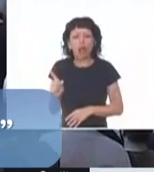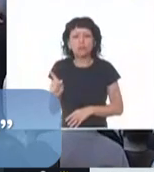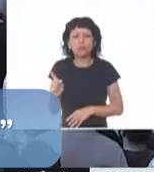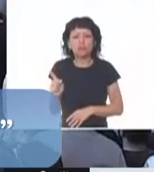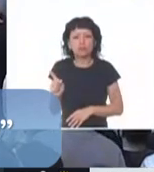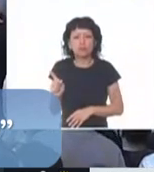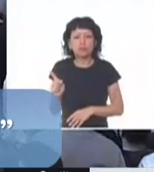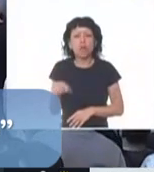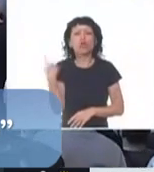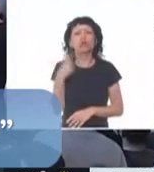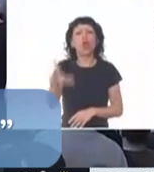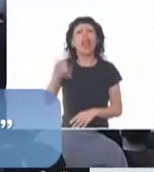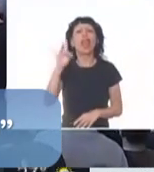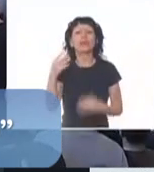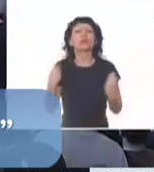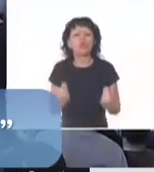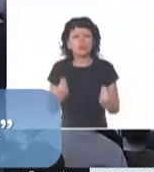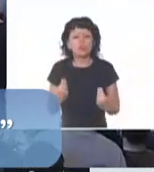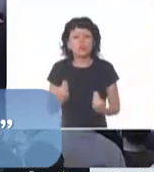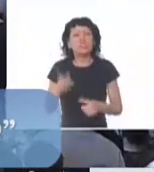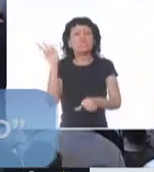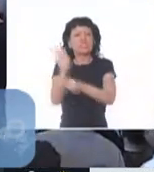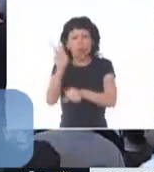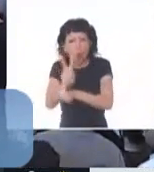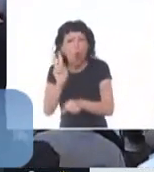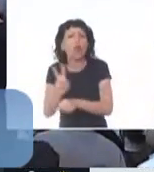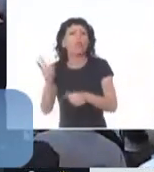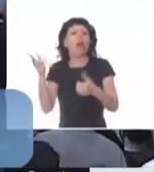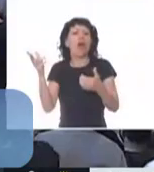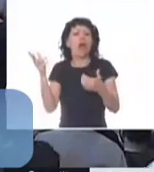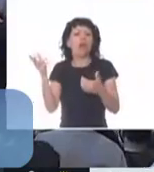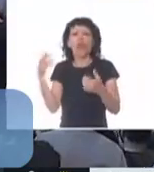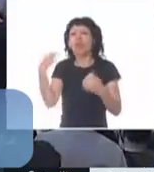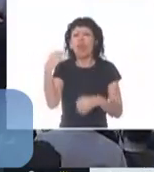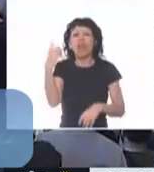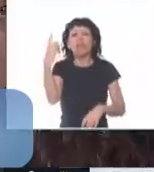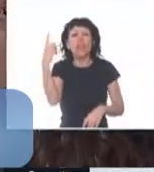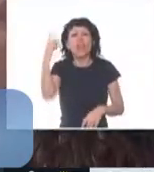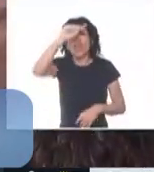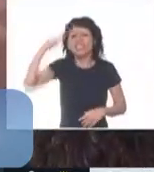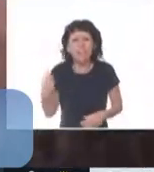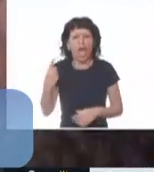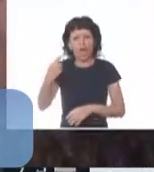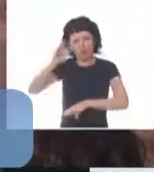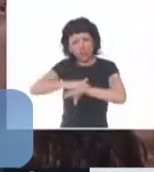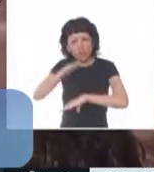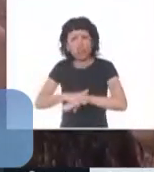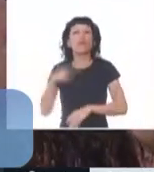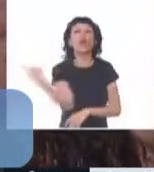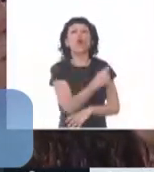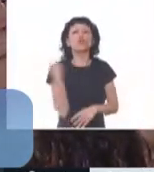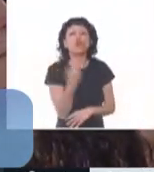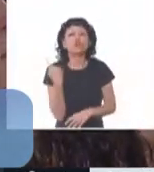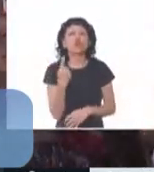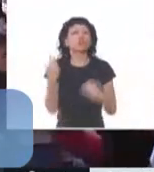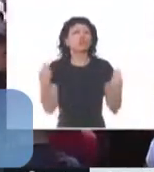defensa del sistema de seguridad en manos del Estado. Elegimos